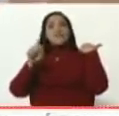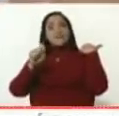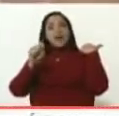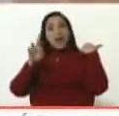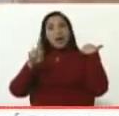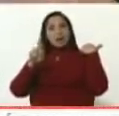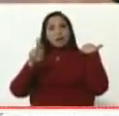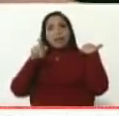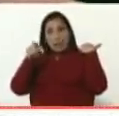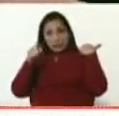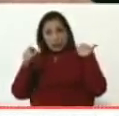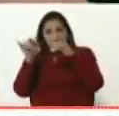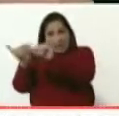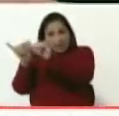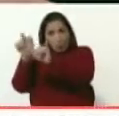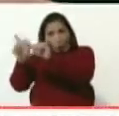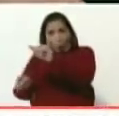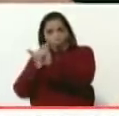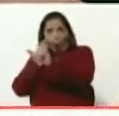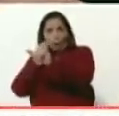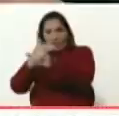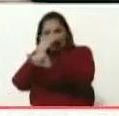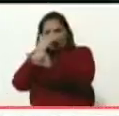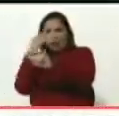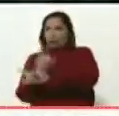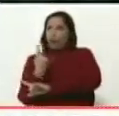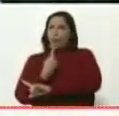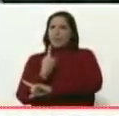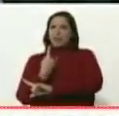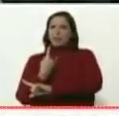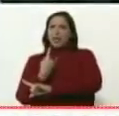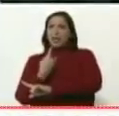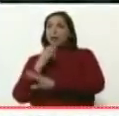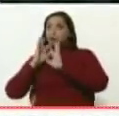señor Borrell. A este criminal, no solamente confeso, sino